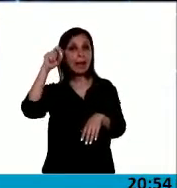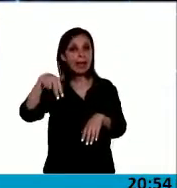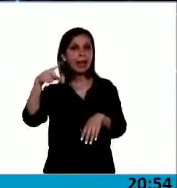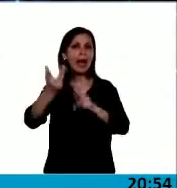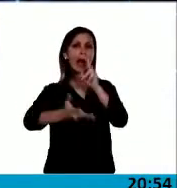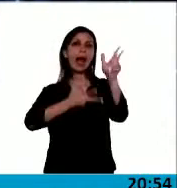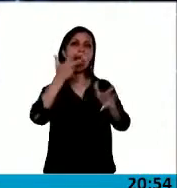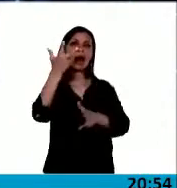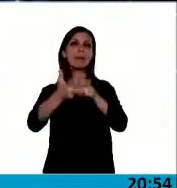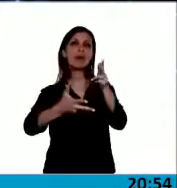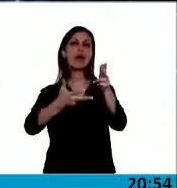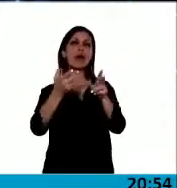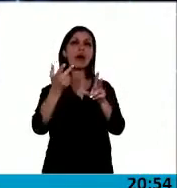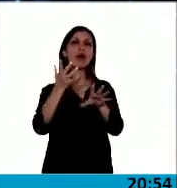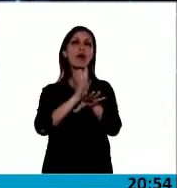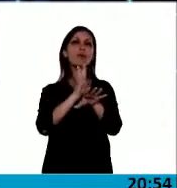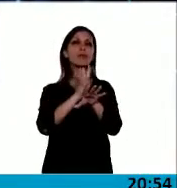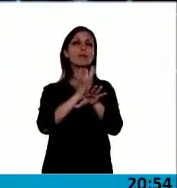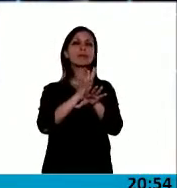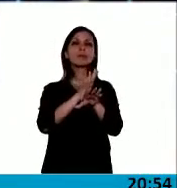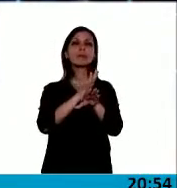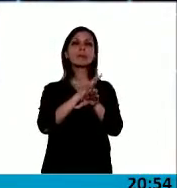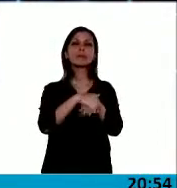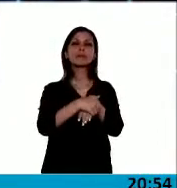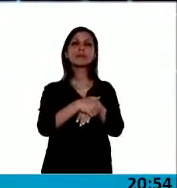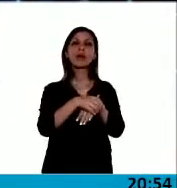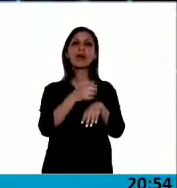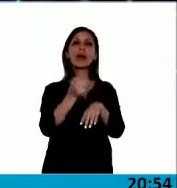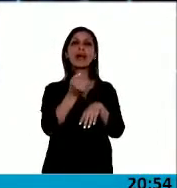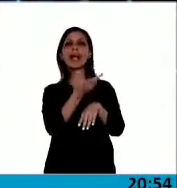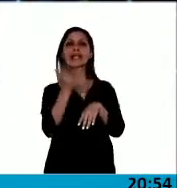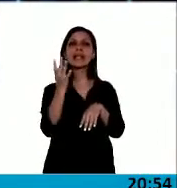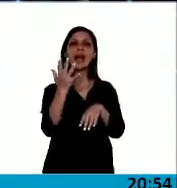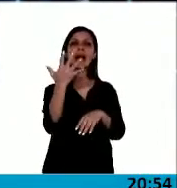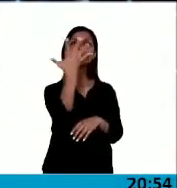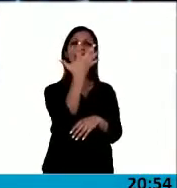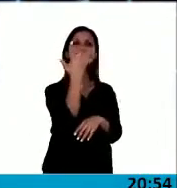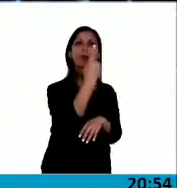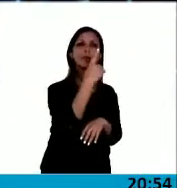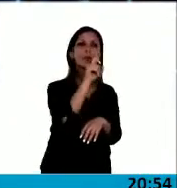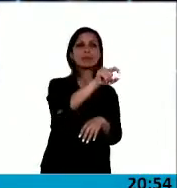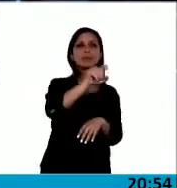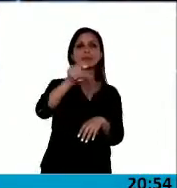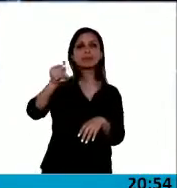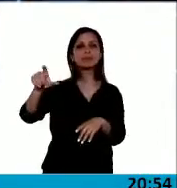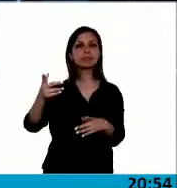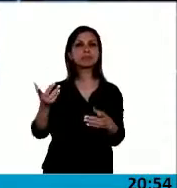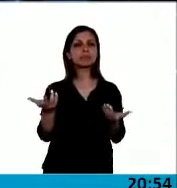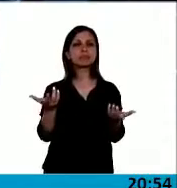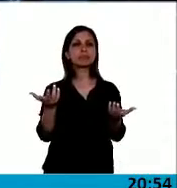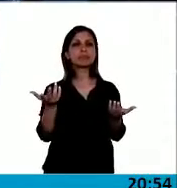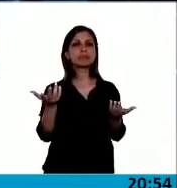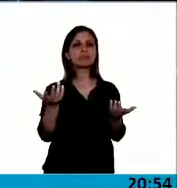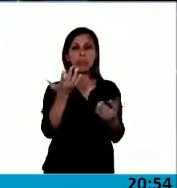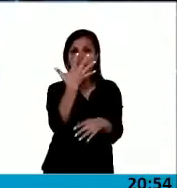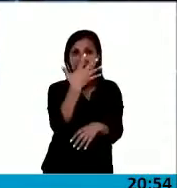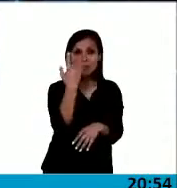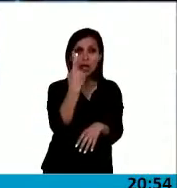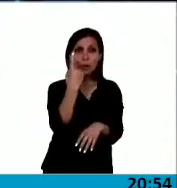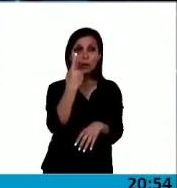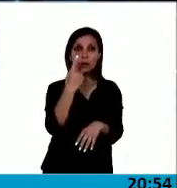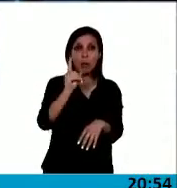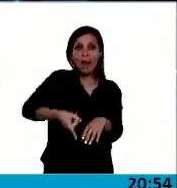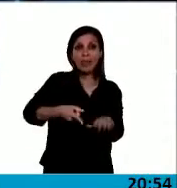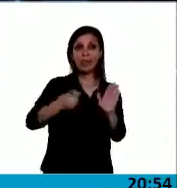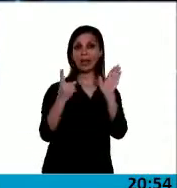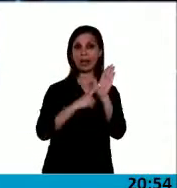de la cantidad de 5 minutos que se daban, que se otorgaban, que se concedían. Y los 5 minutos son por reglamento,